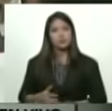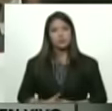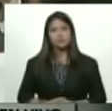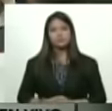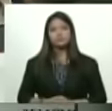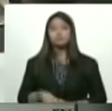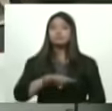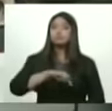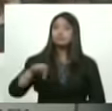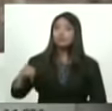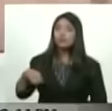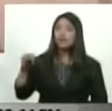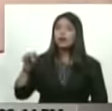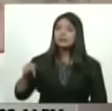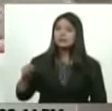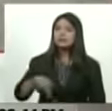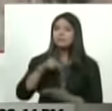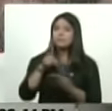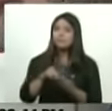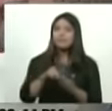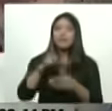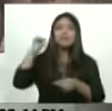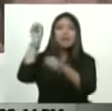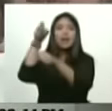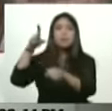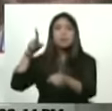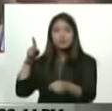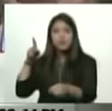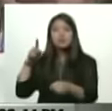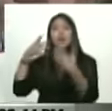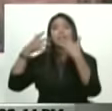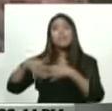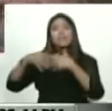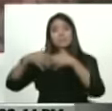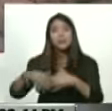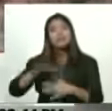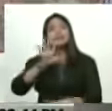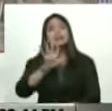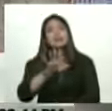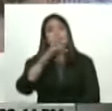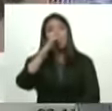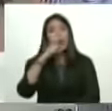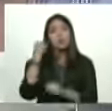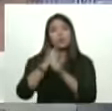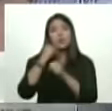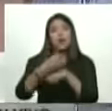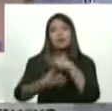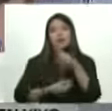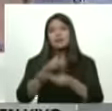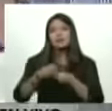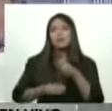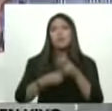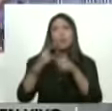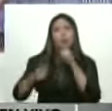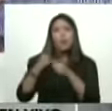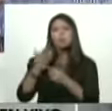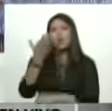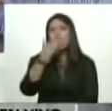nosotros venimos en representación del Amazonas, somos una empresa que tiene más de 5 años trabajando en la elaboración de productos del Amazonas,